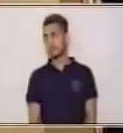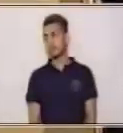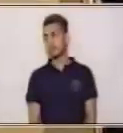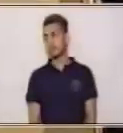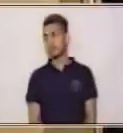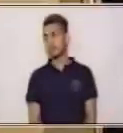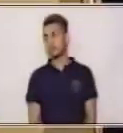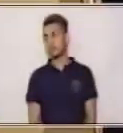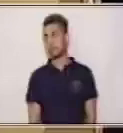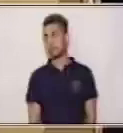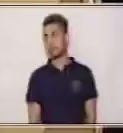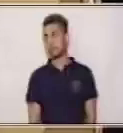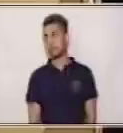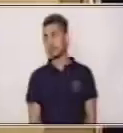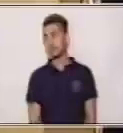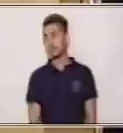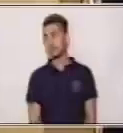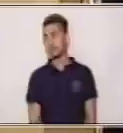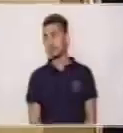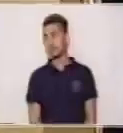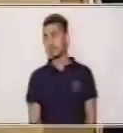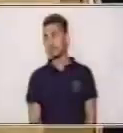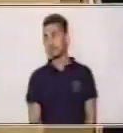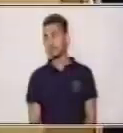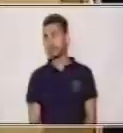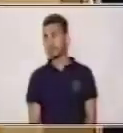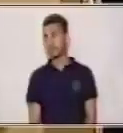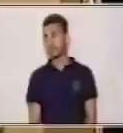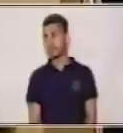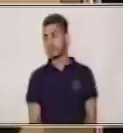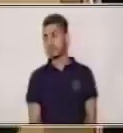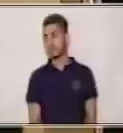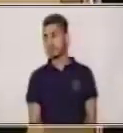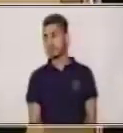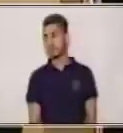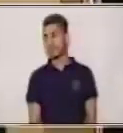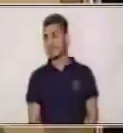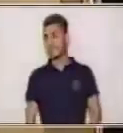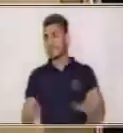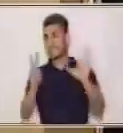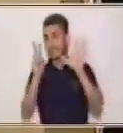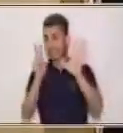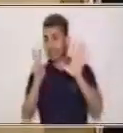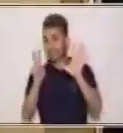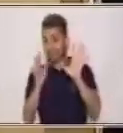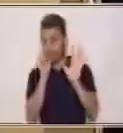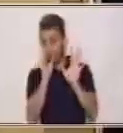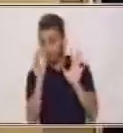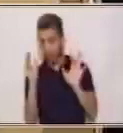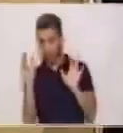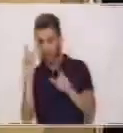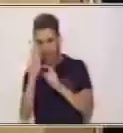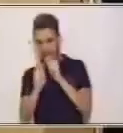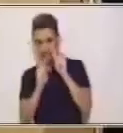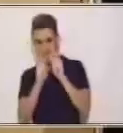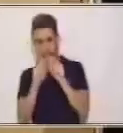Los séptimos. Siete partes exactamente iguales. Muy bien.